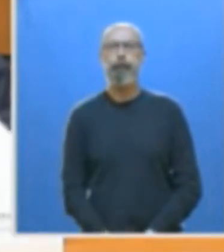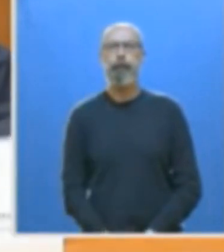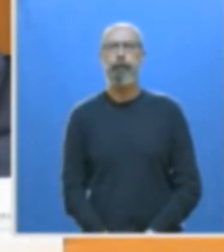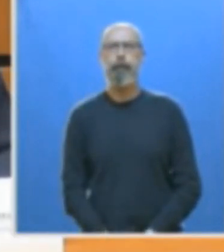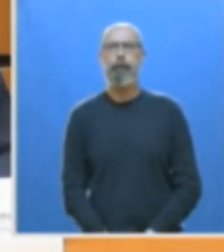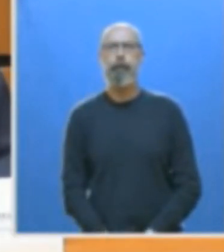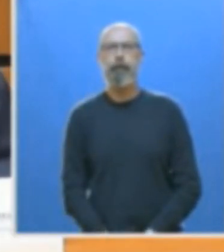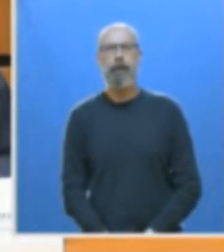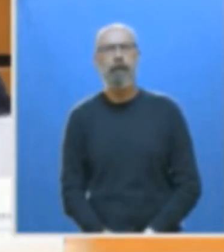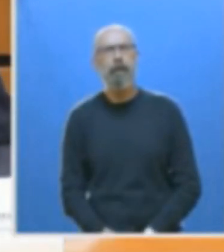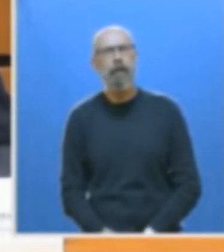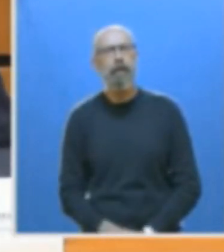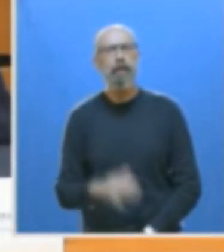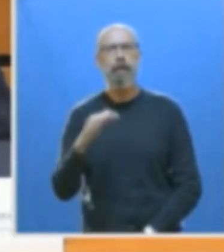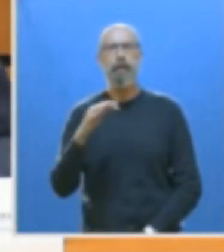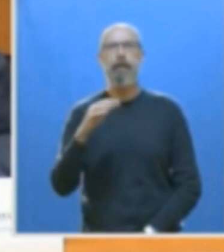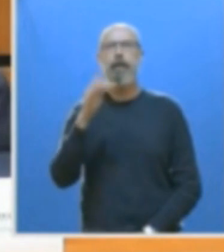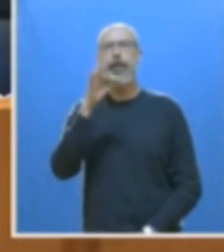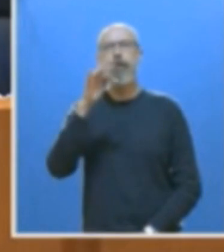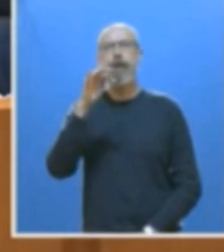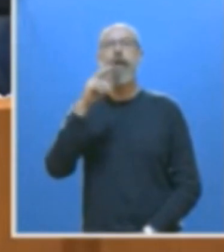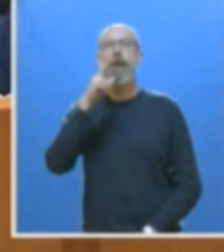Hernández Mañeco, Alfonso.